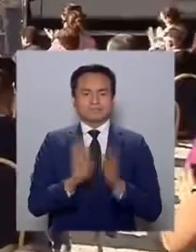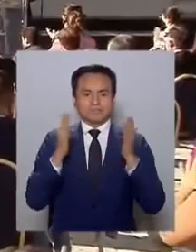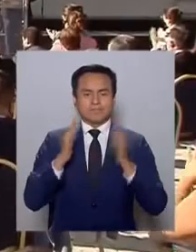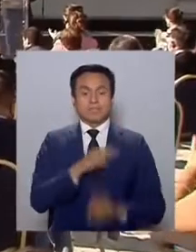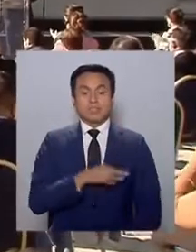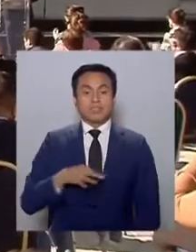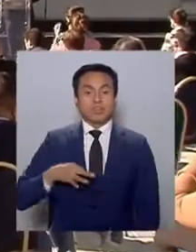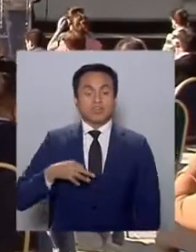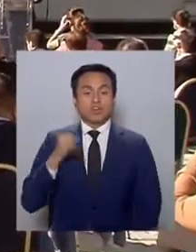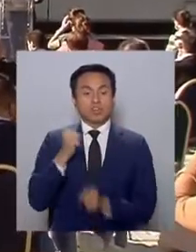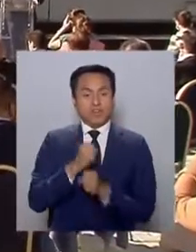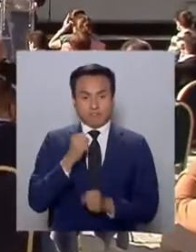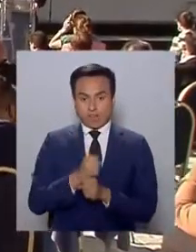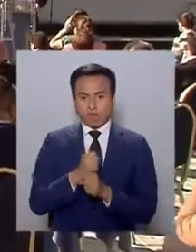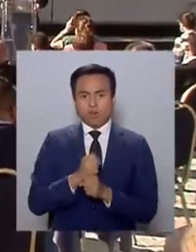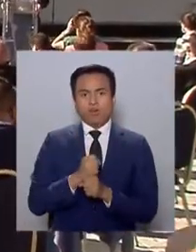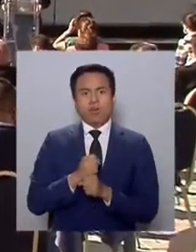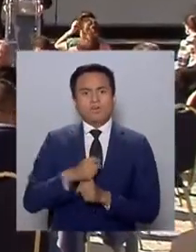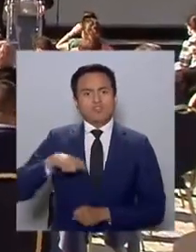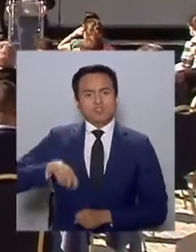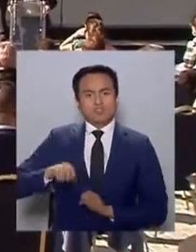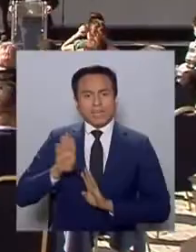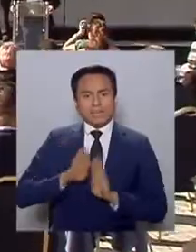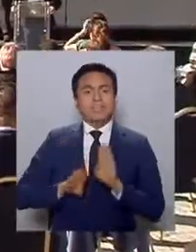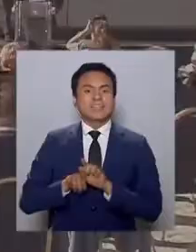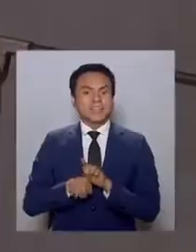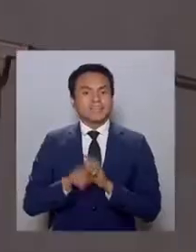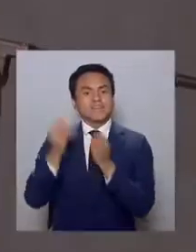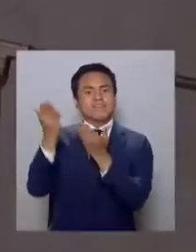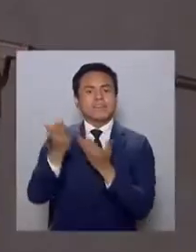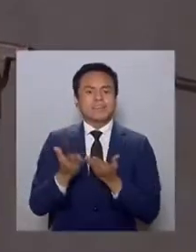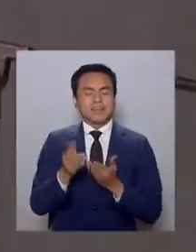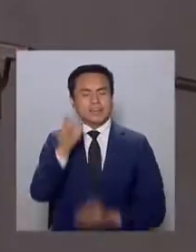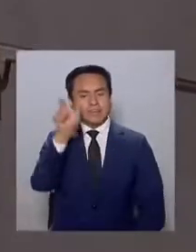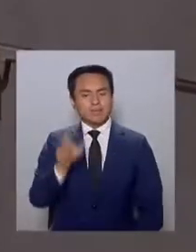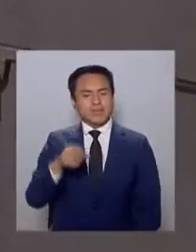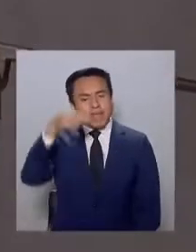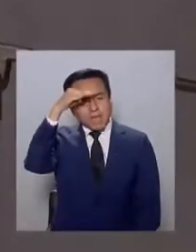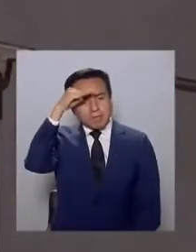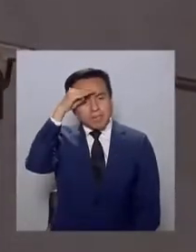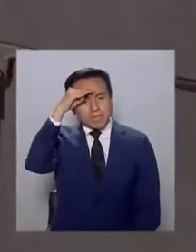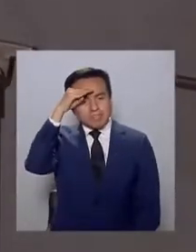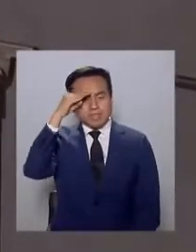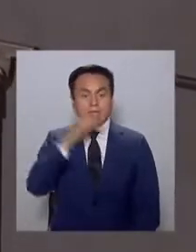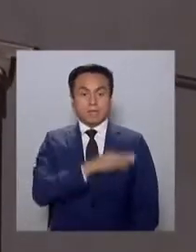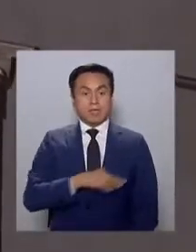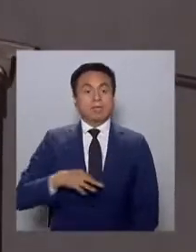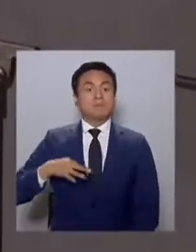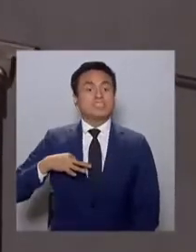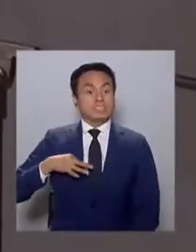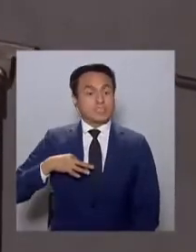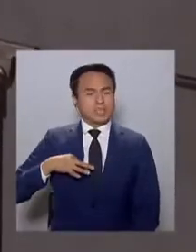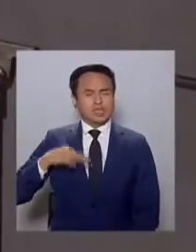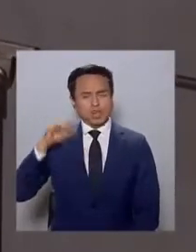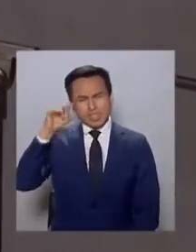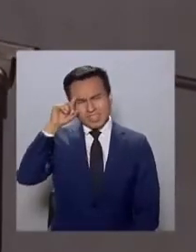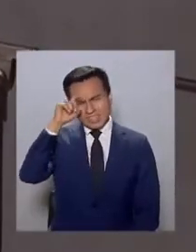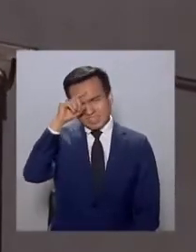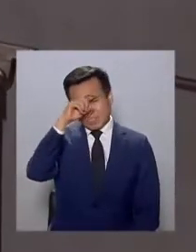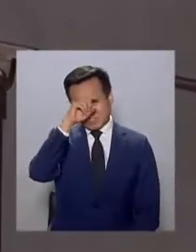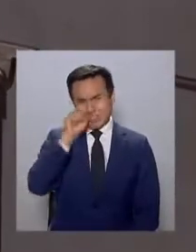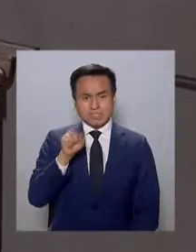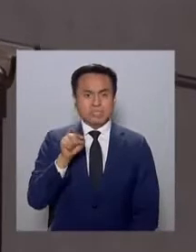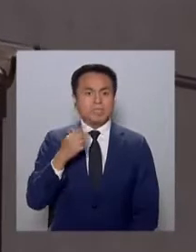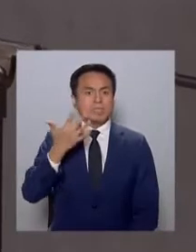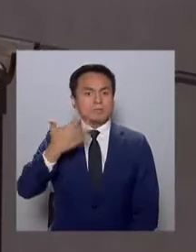En el Ministerio de Trabajo y Previsión Social le doy la bienvenida a alguien con también experiencia en un ministerio difícil y que va a